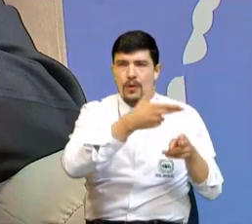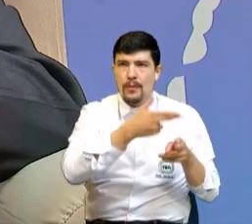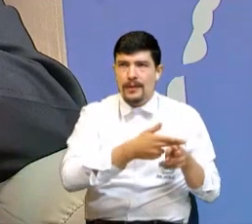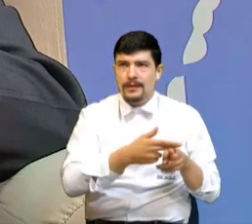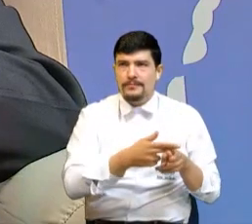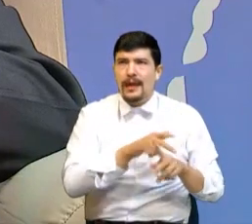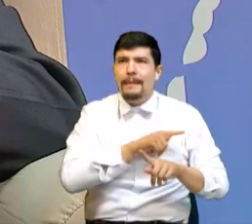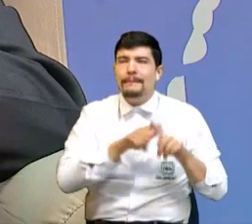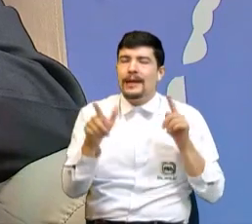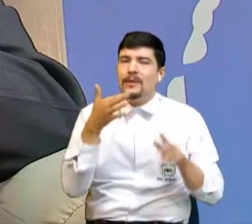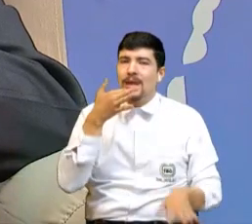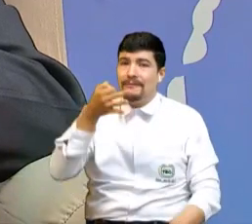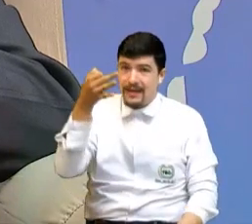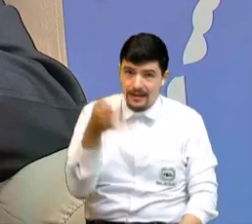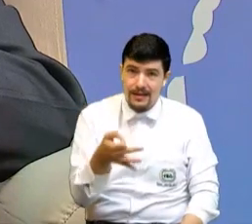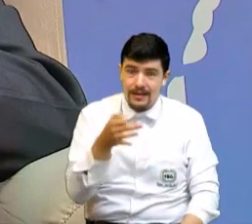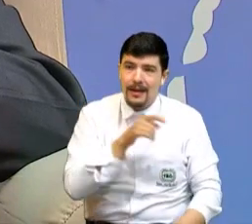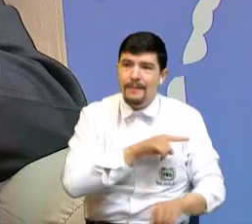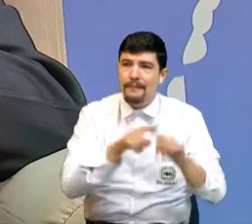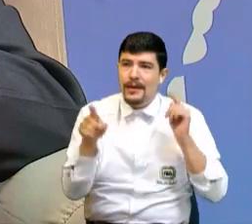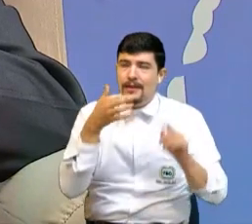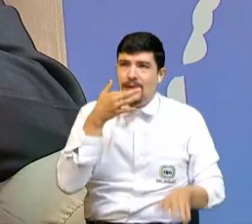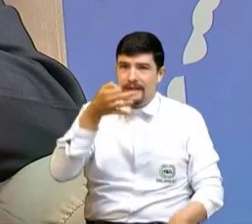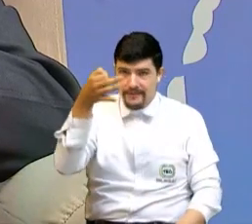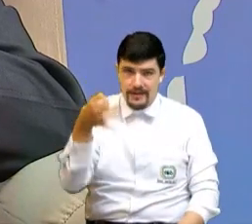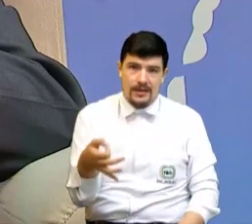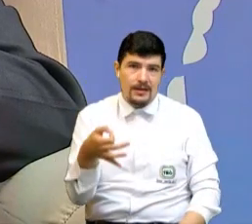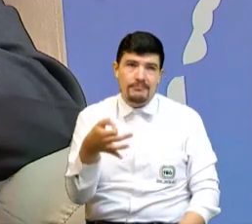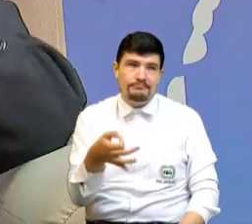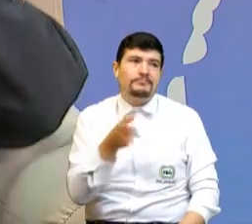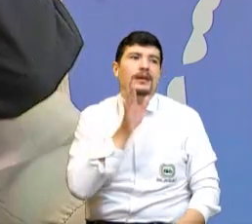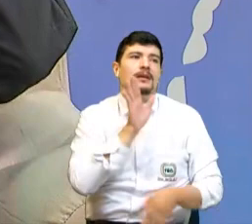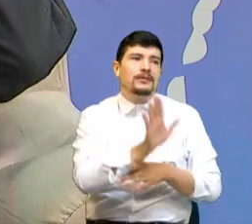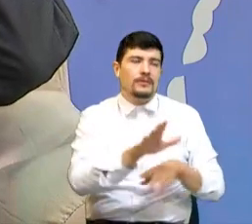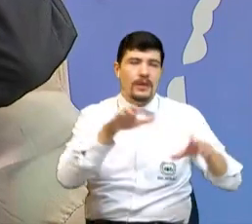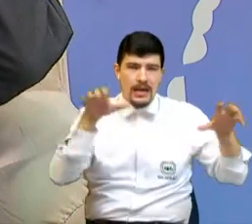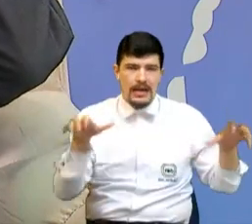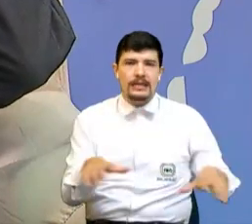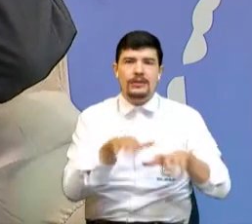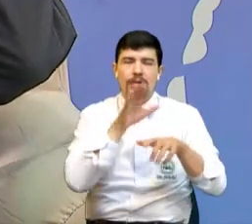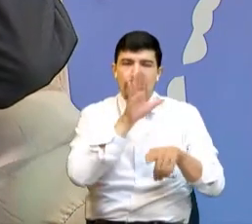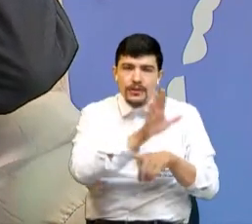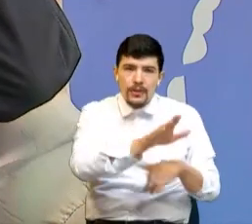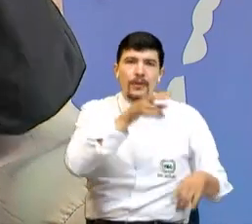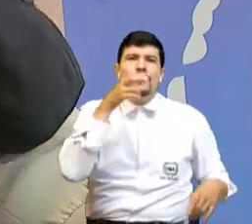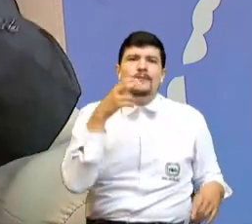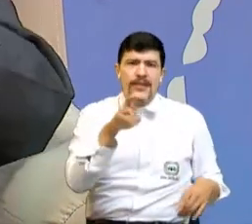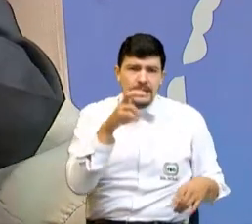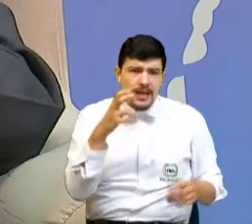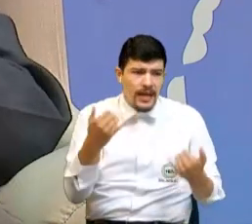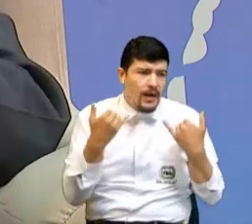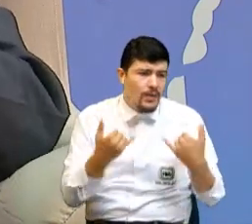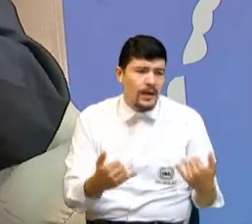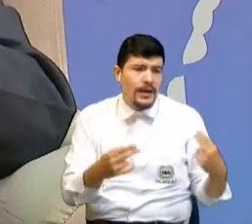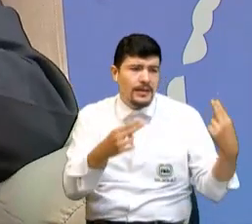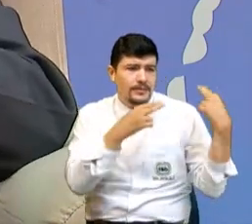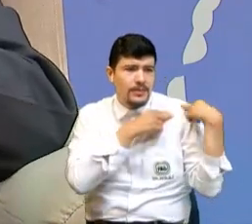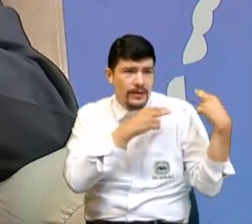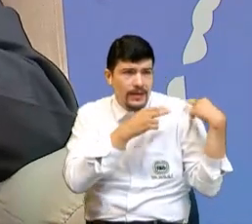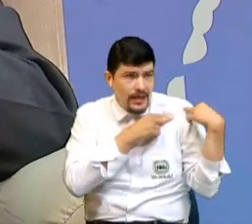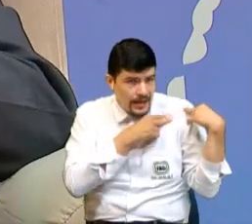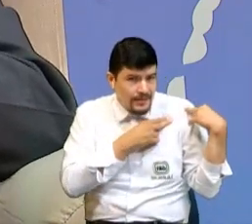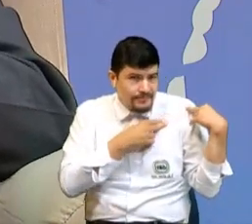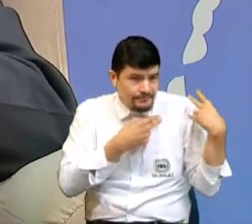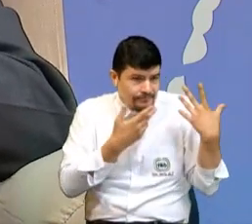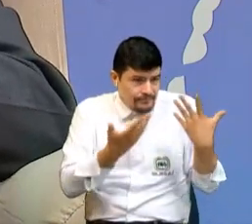nombre, pero lo cierto es que son hechos que la Fiscalía está en la obligación